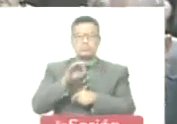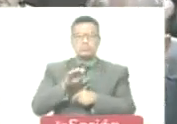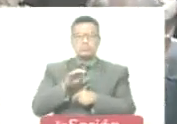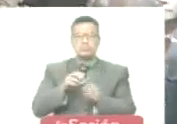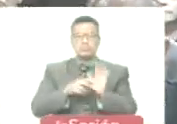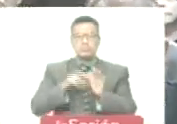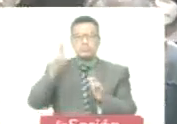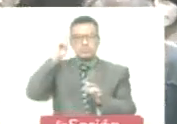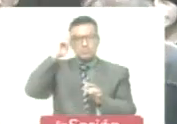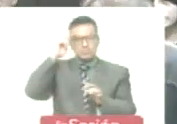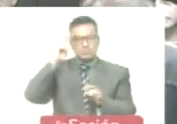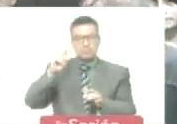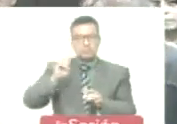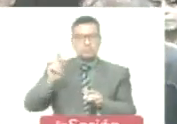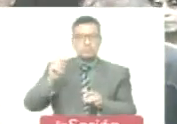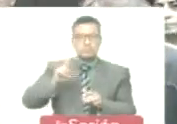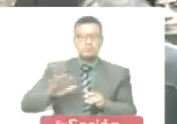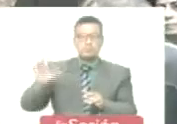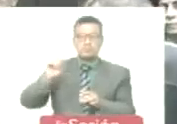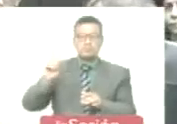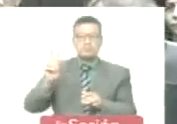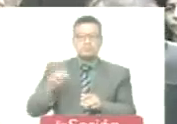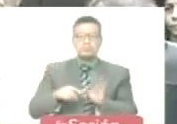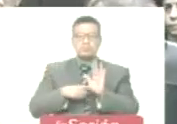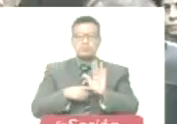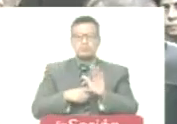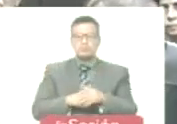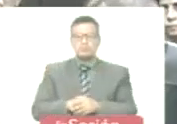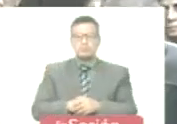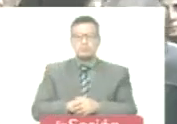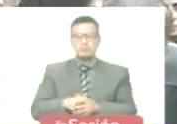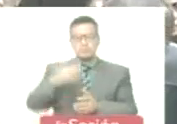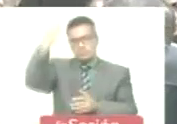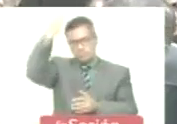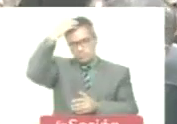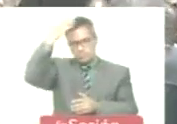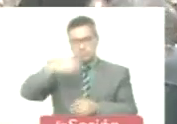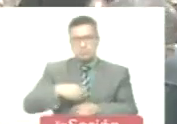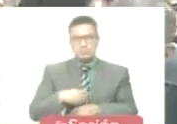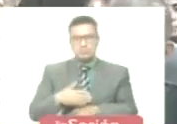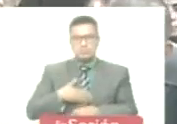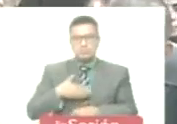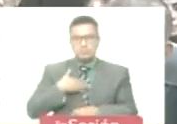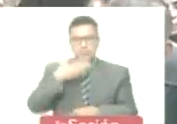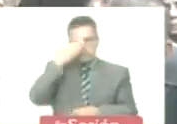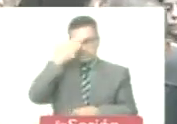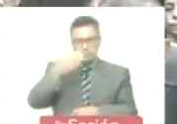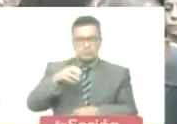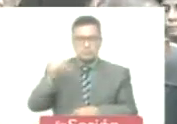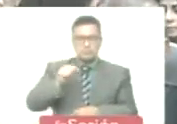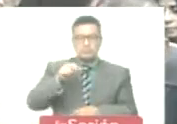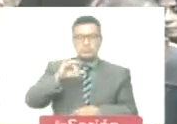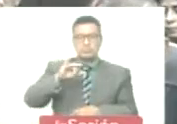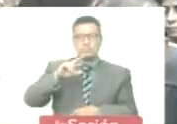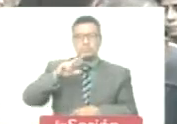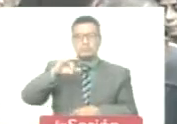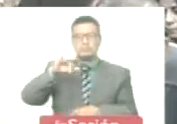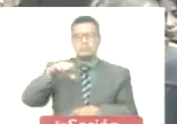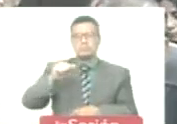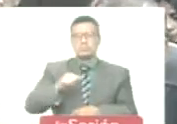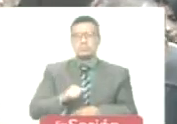la República Bolivariana de Venezuela ante el Reino de Siria, lo